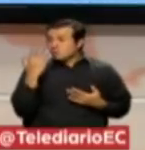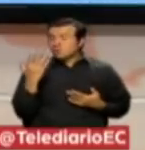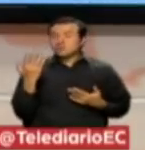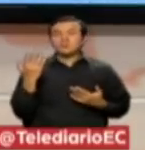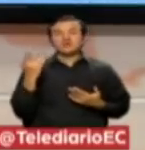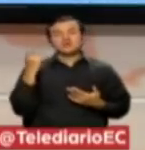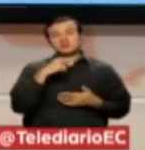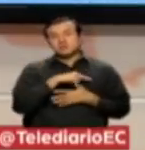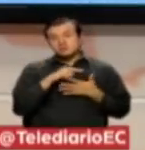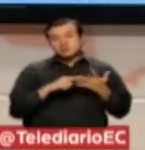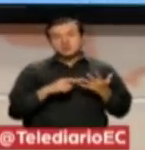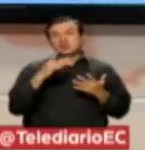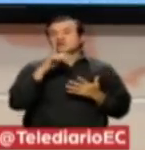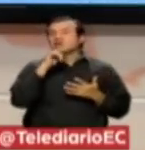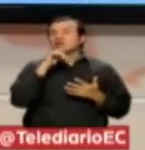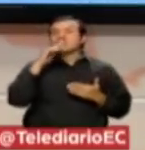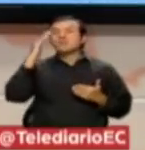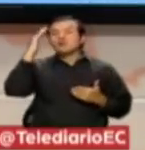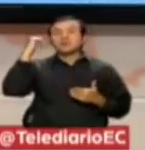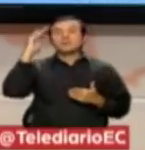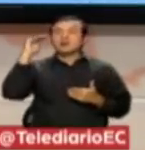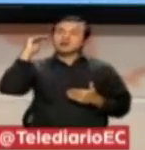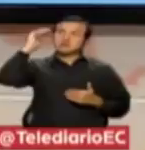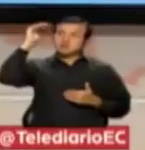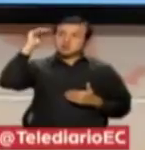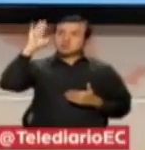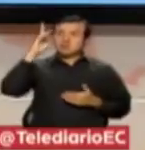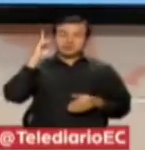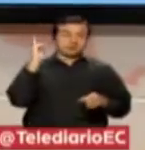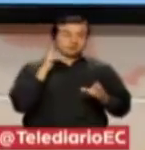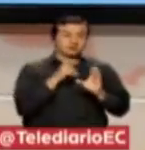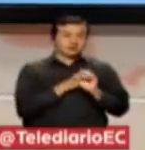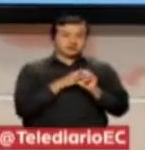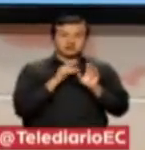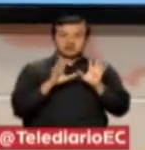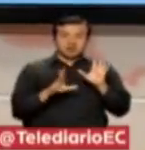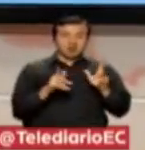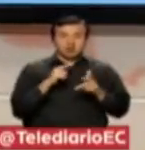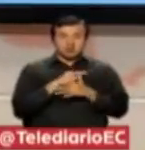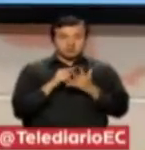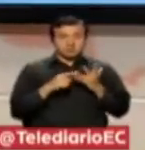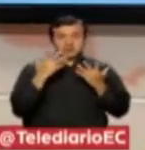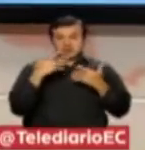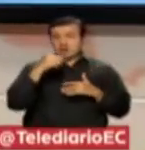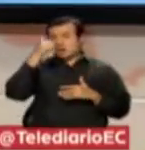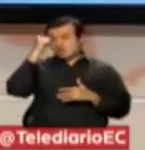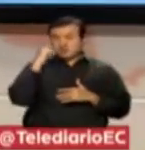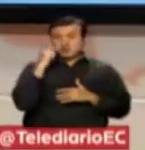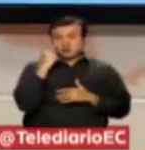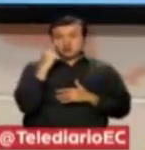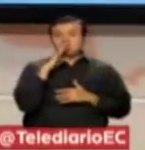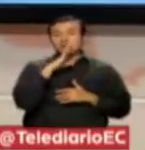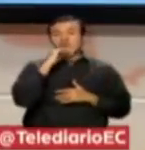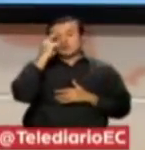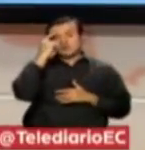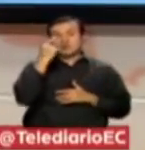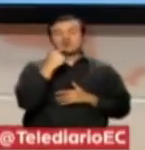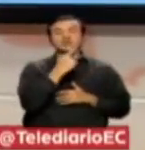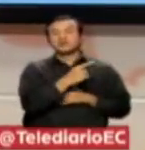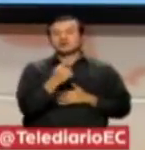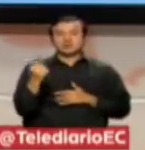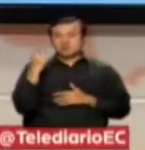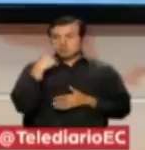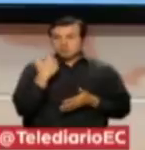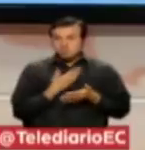tenemos que saber es cuál es el político de más alto rango que estuvo vinculado con estos temas. Ayer saltaban los correístas diciendo, no